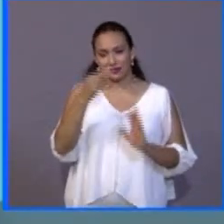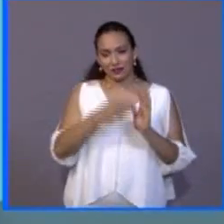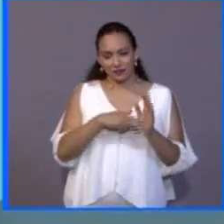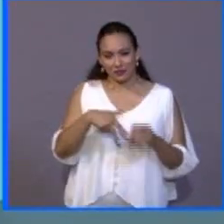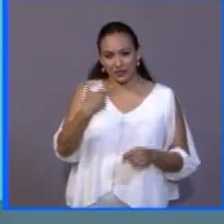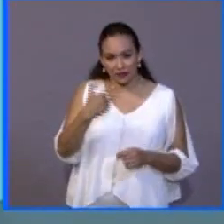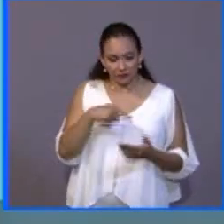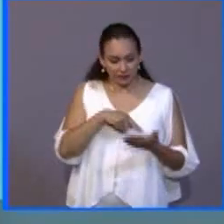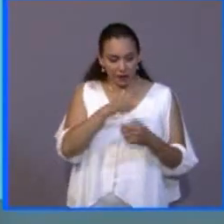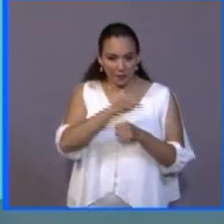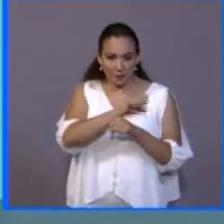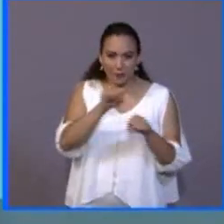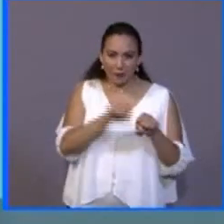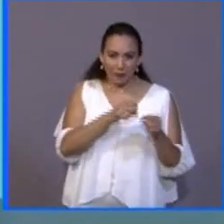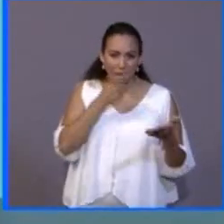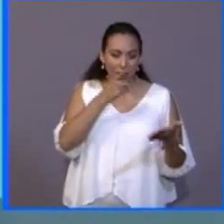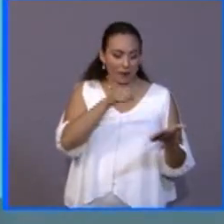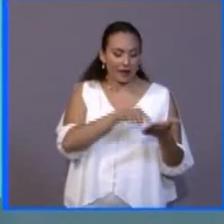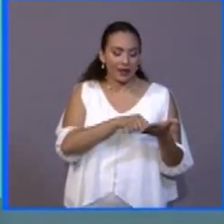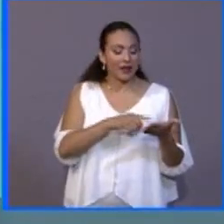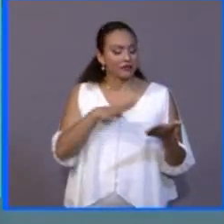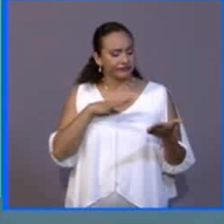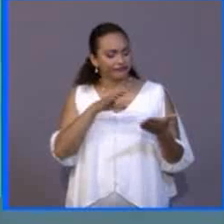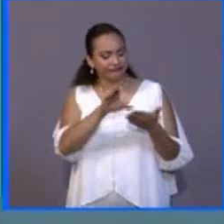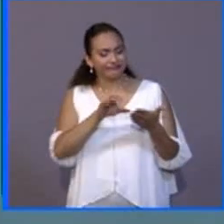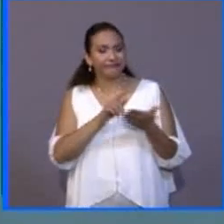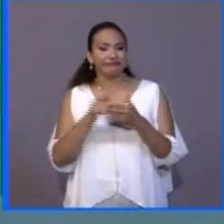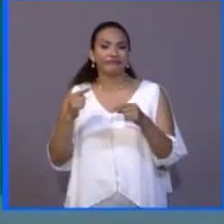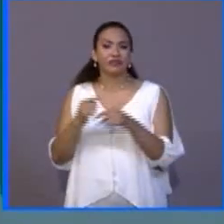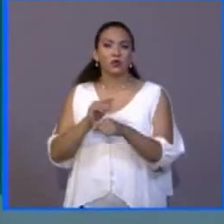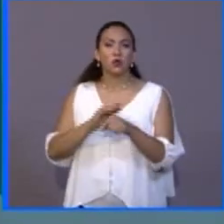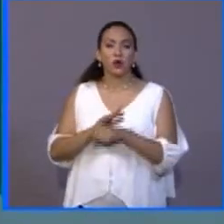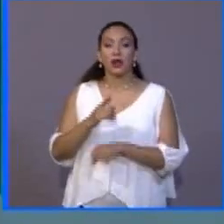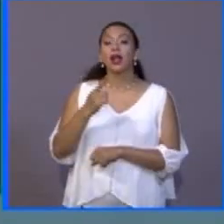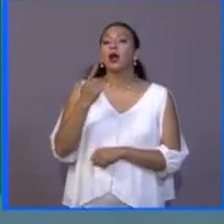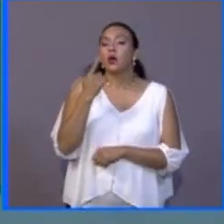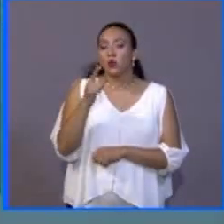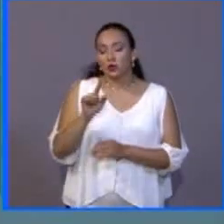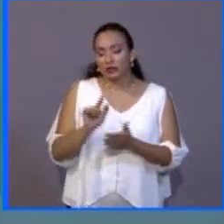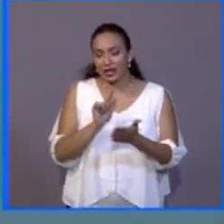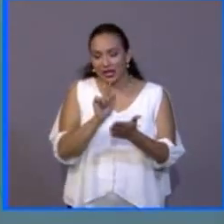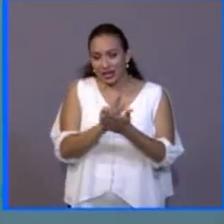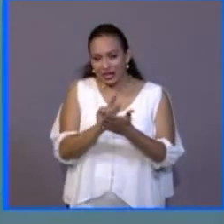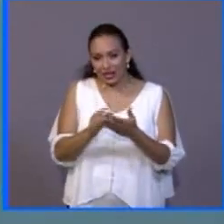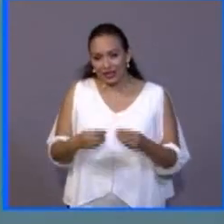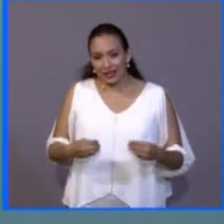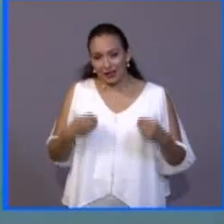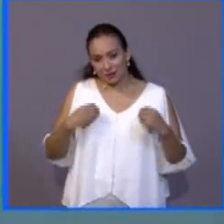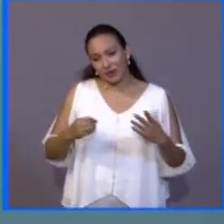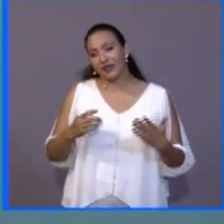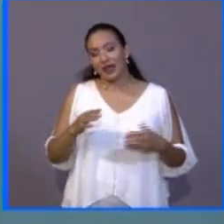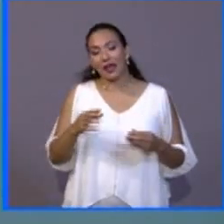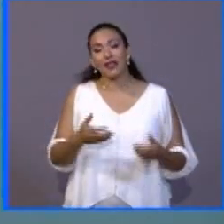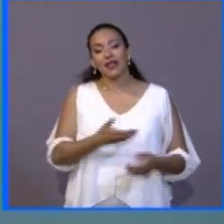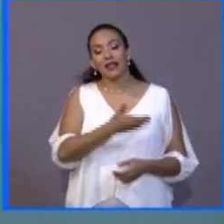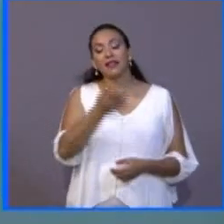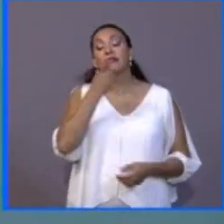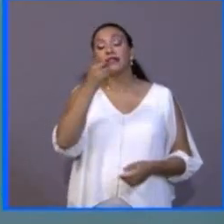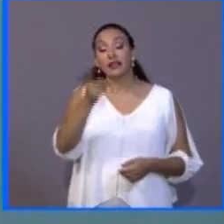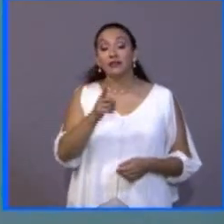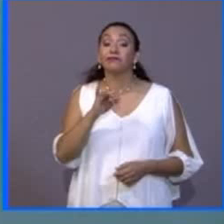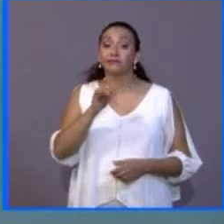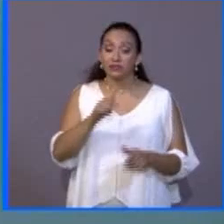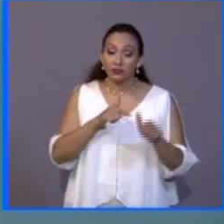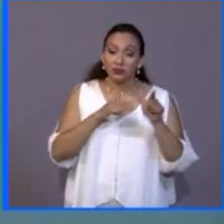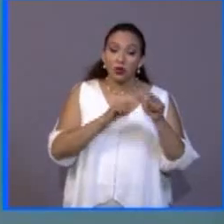410/2013, la primera sala de la Corte declaró la constitucionalidad de una porción de la Ley General de Vida Silvestre que establece la